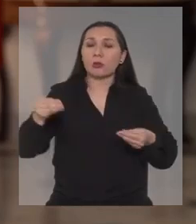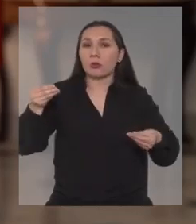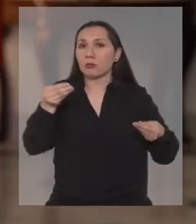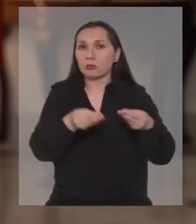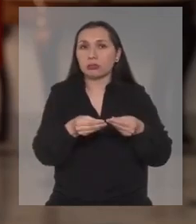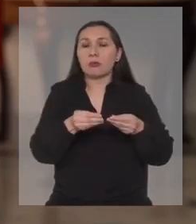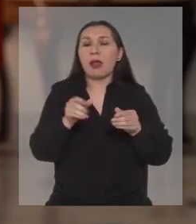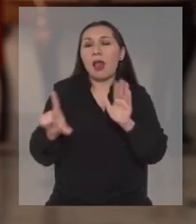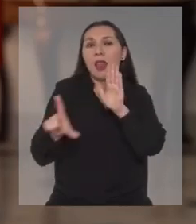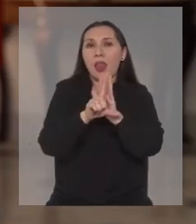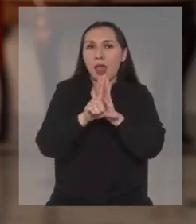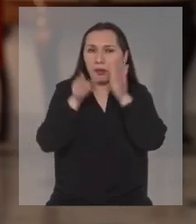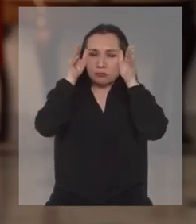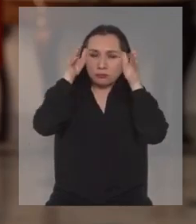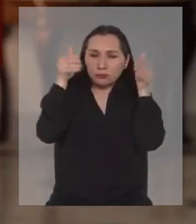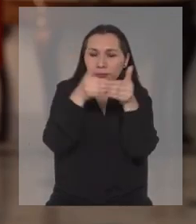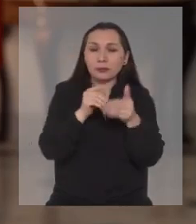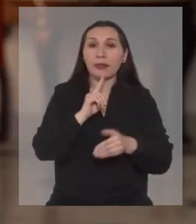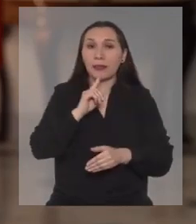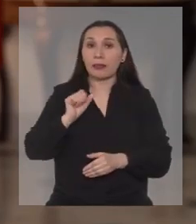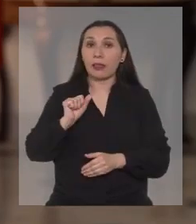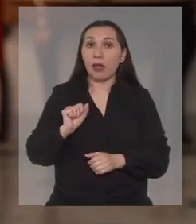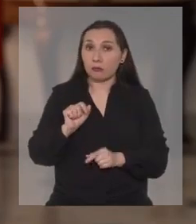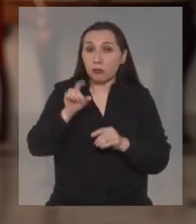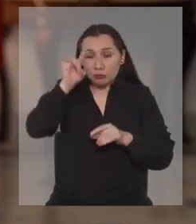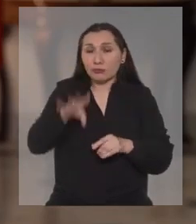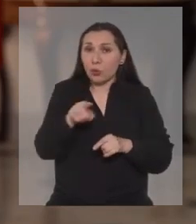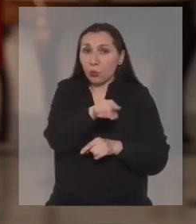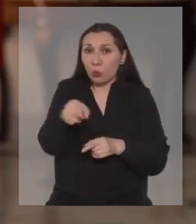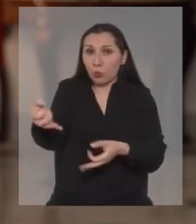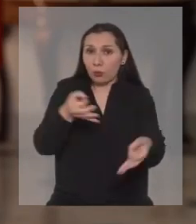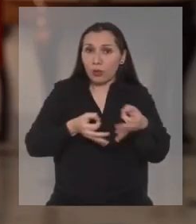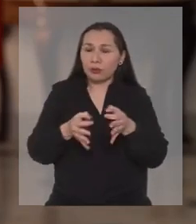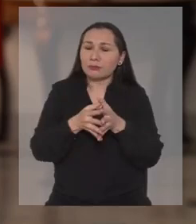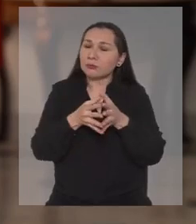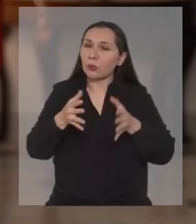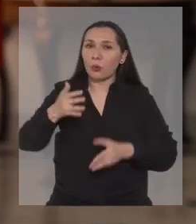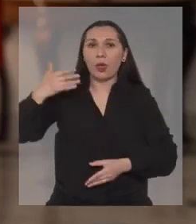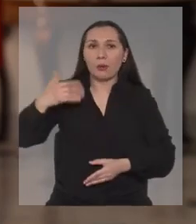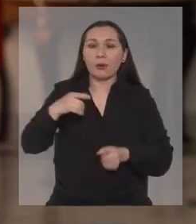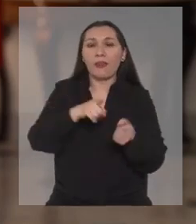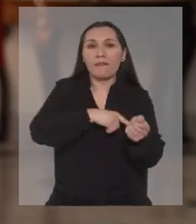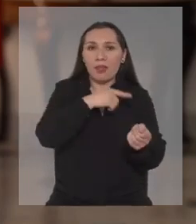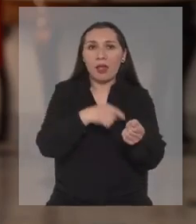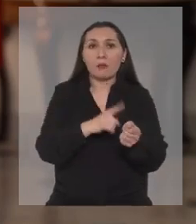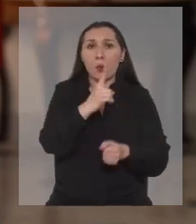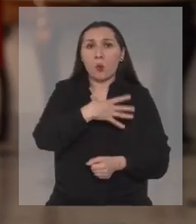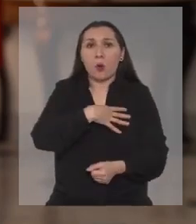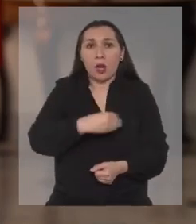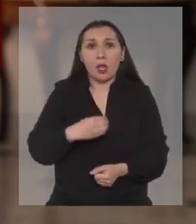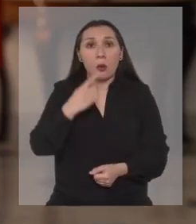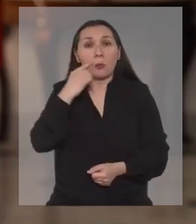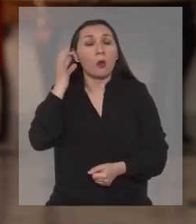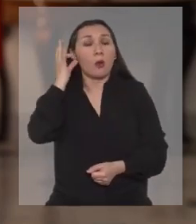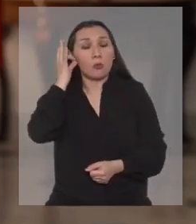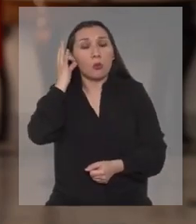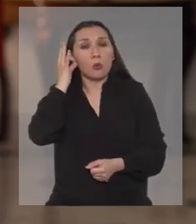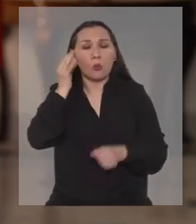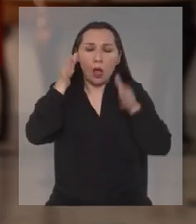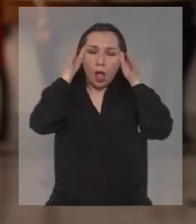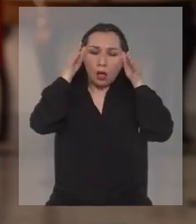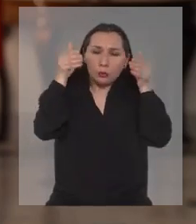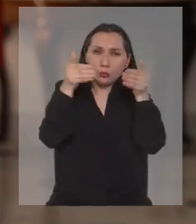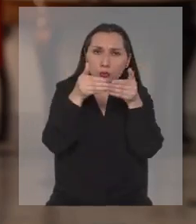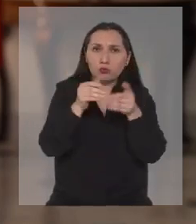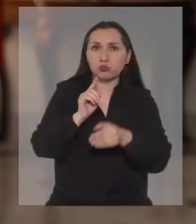para para implementar la ley tea que sabemos porque me lo han dicho ustedes mismos que es tan importante para las familias con un hijo o hija dentro